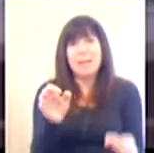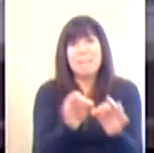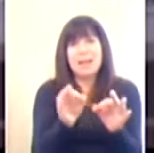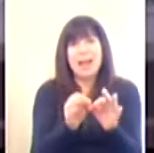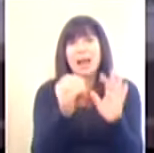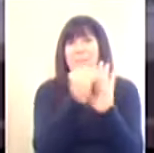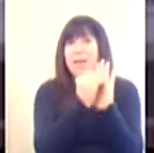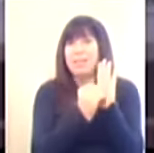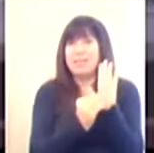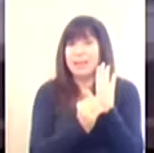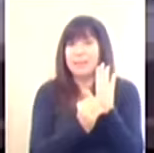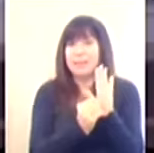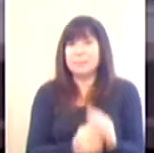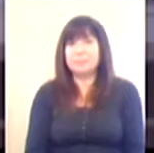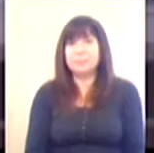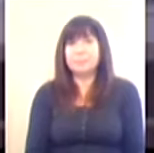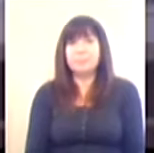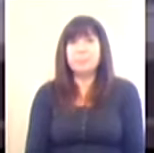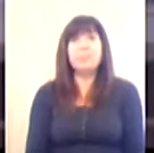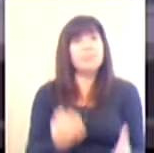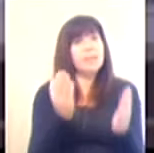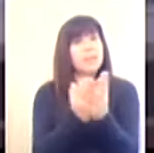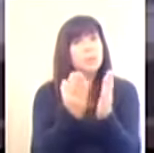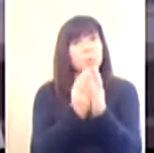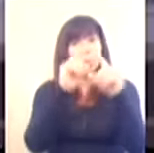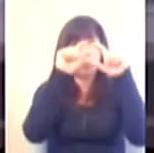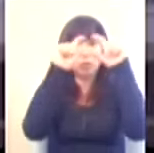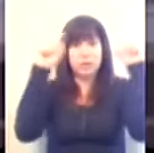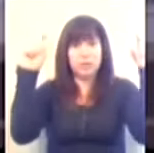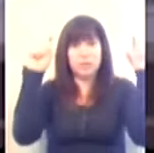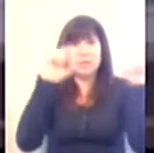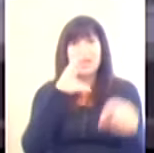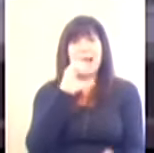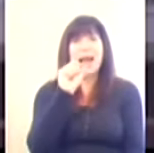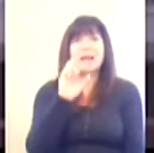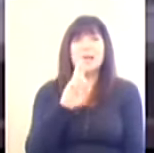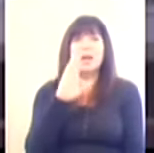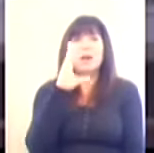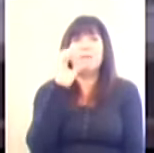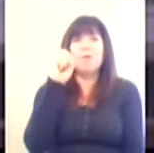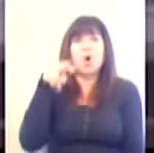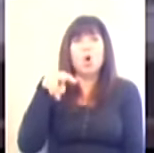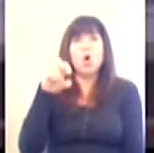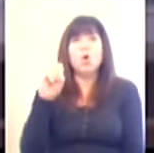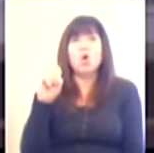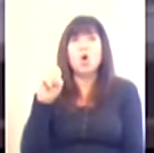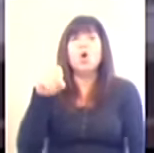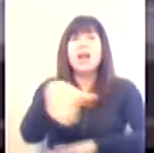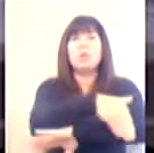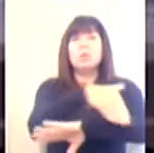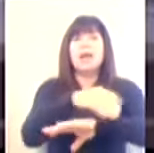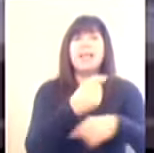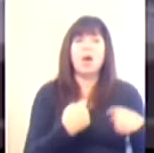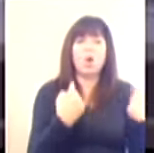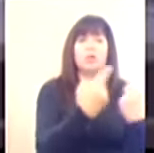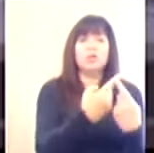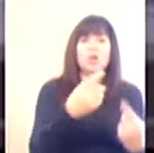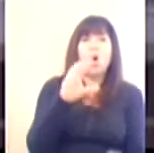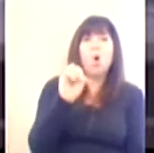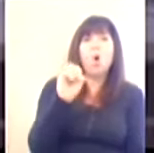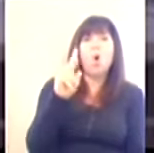detalle. El estudio se titula Carbono Neutralidad en el contexto de la ODS-7, y fue